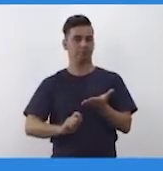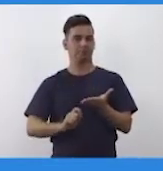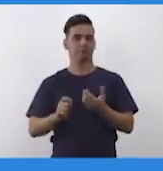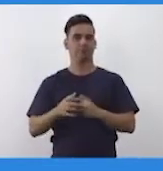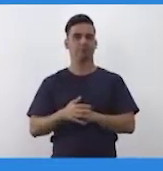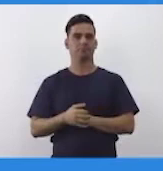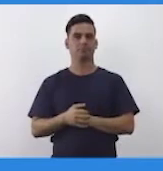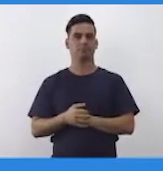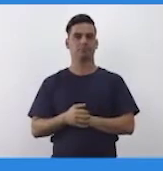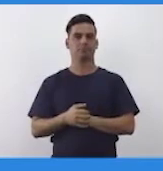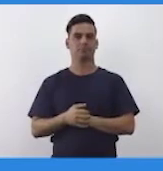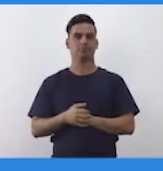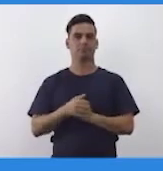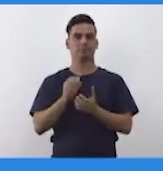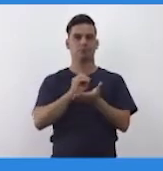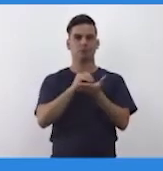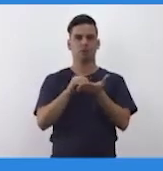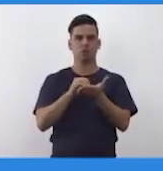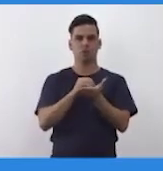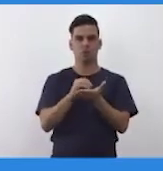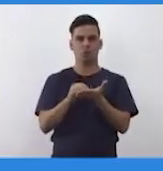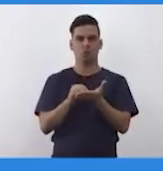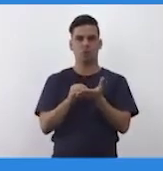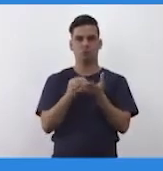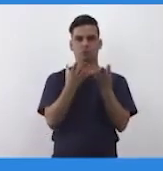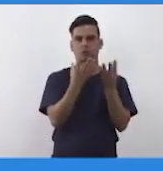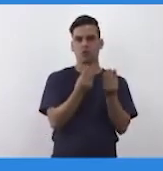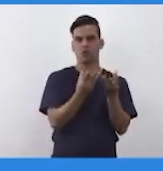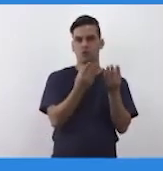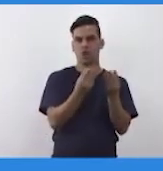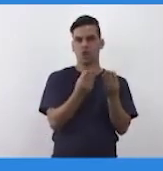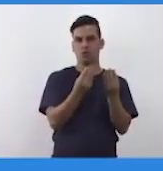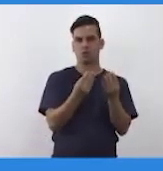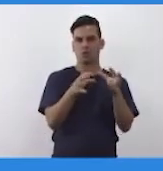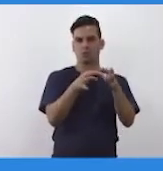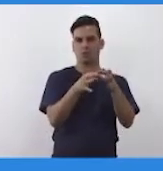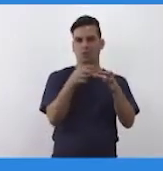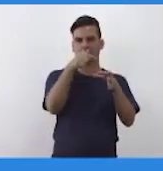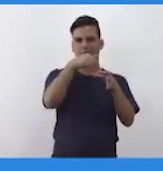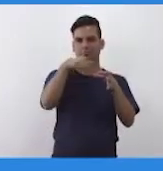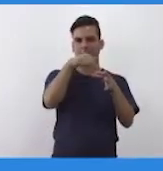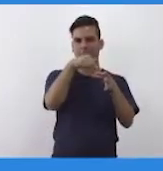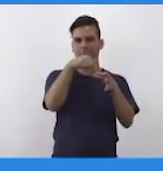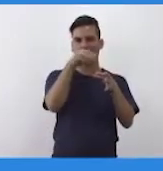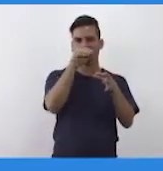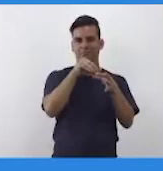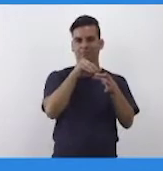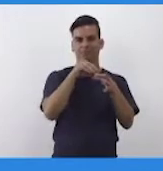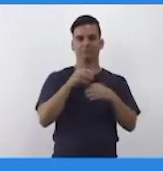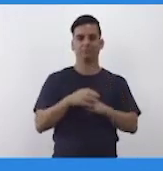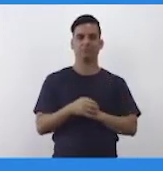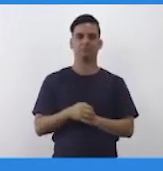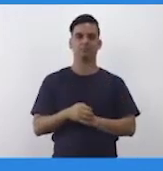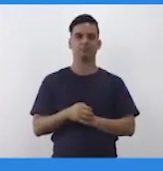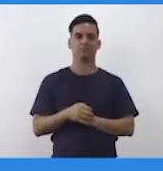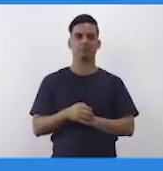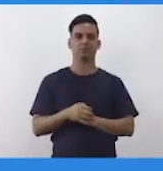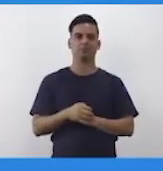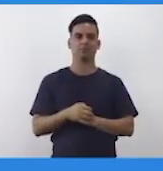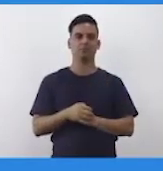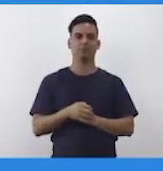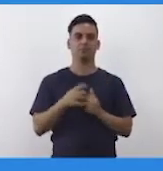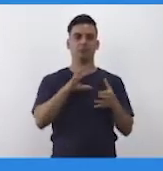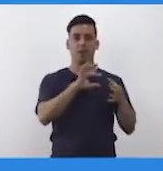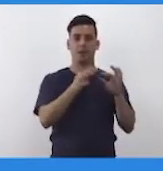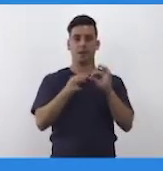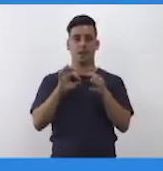la matriz mitocondrial. Y en el caso de la cadena respiratoria y fosforilación oxidativa, en